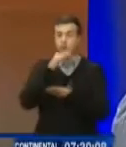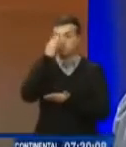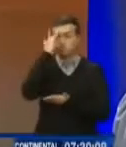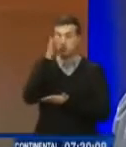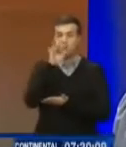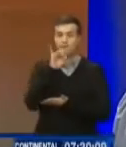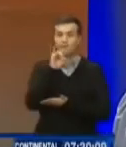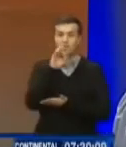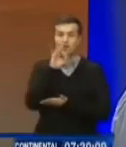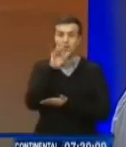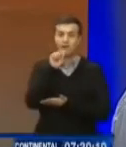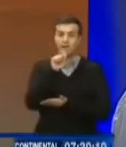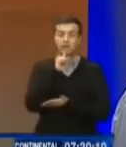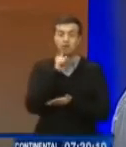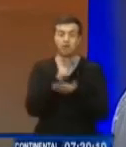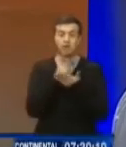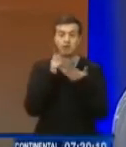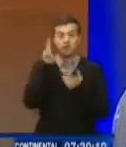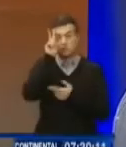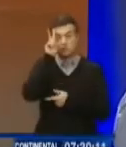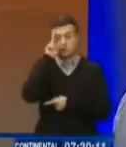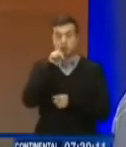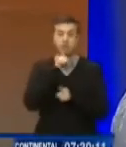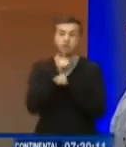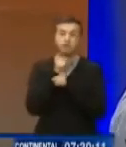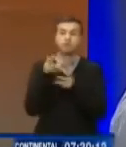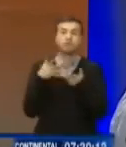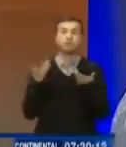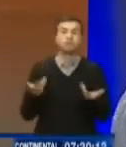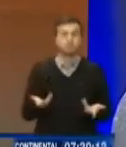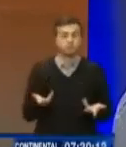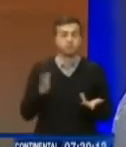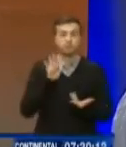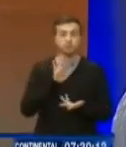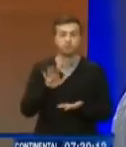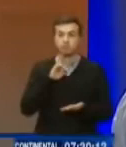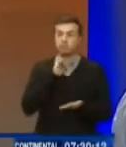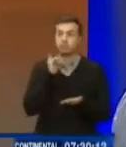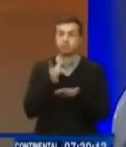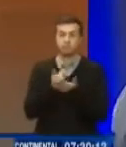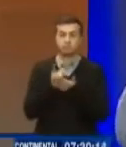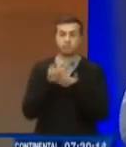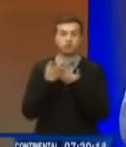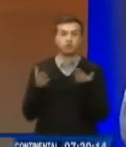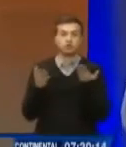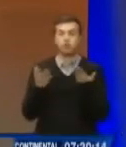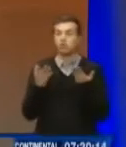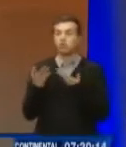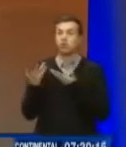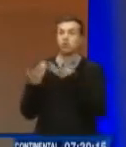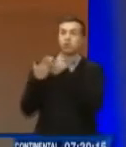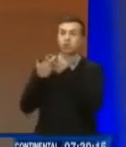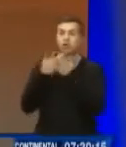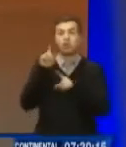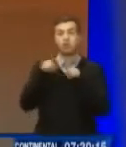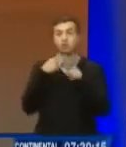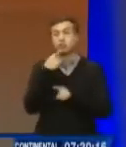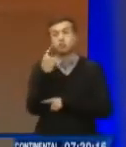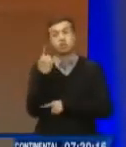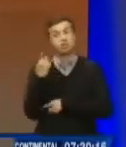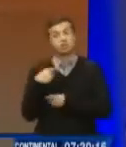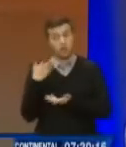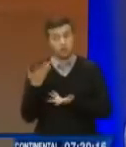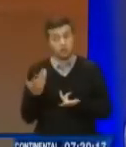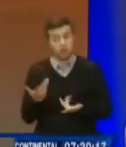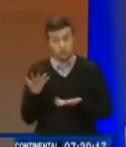de clientelismo mercado que se se desarrolla sobre la base de redes clientelares entonces hay unos que ofrecen y otros que reciben